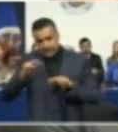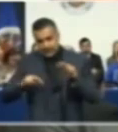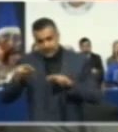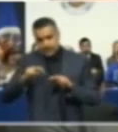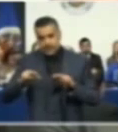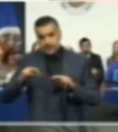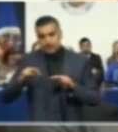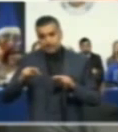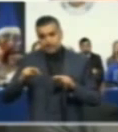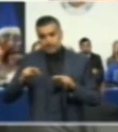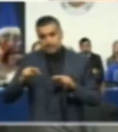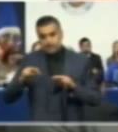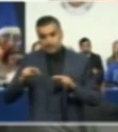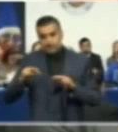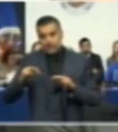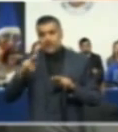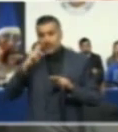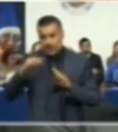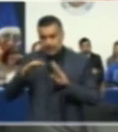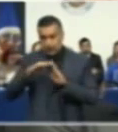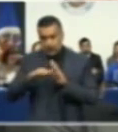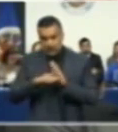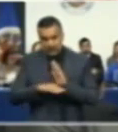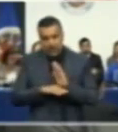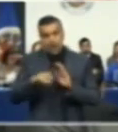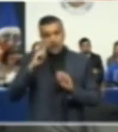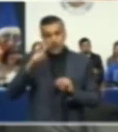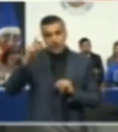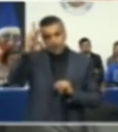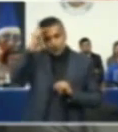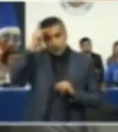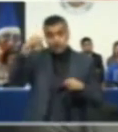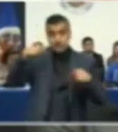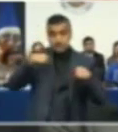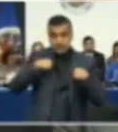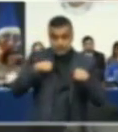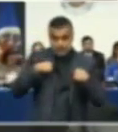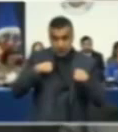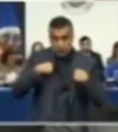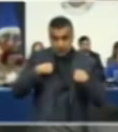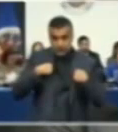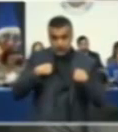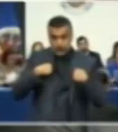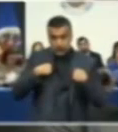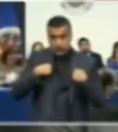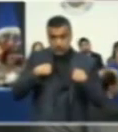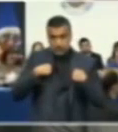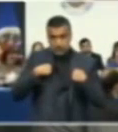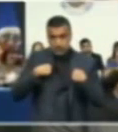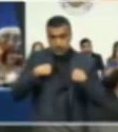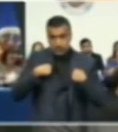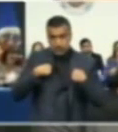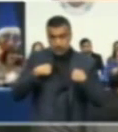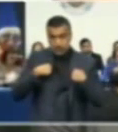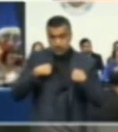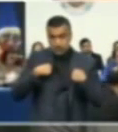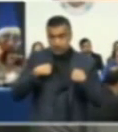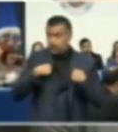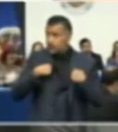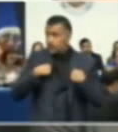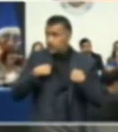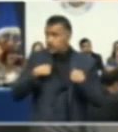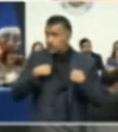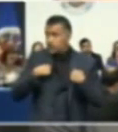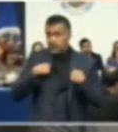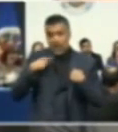los de la normativa del Perú. Yo en este sentido haría